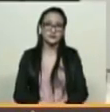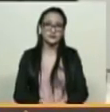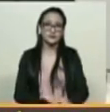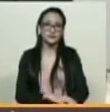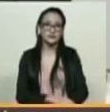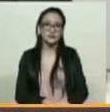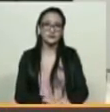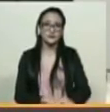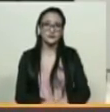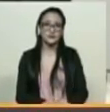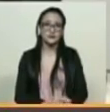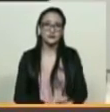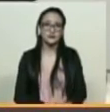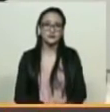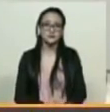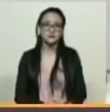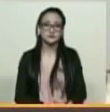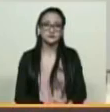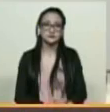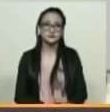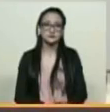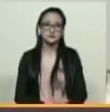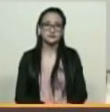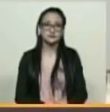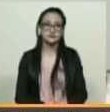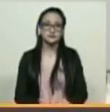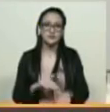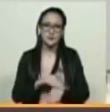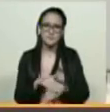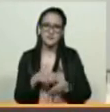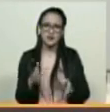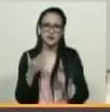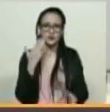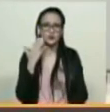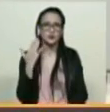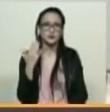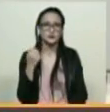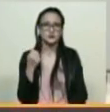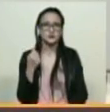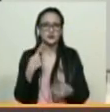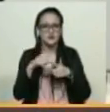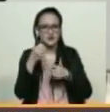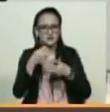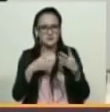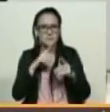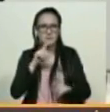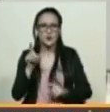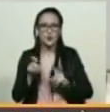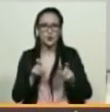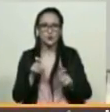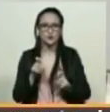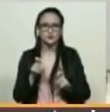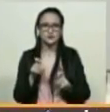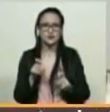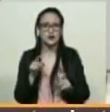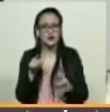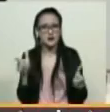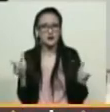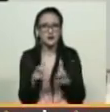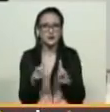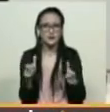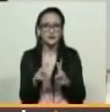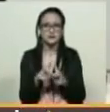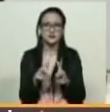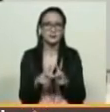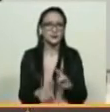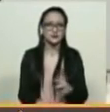primero. Gracias, Carlos. Ministro, sí, varias interrogantes. La primera es si en esas reuniones,